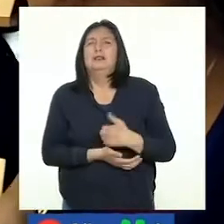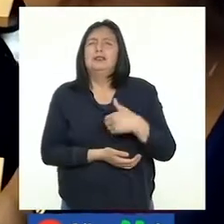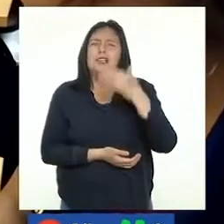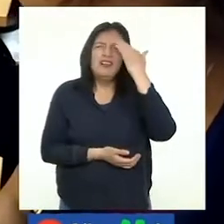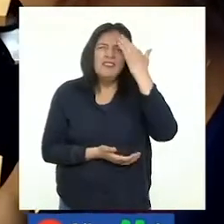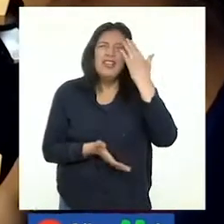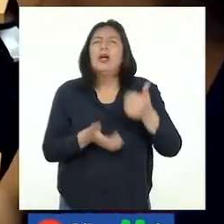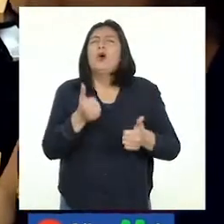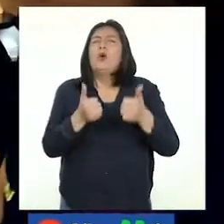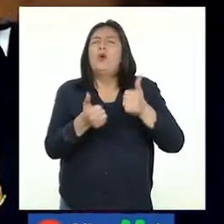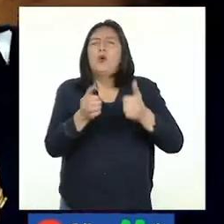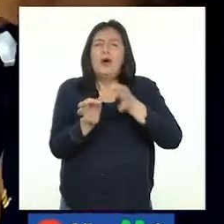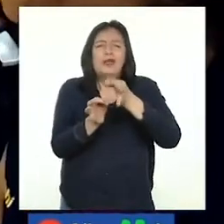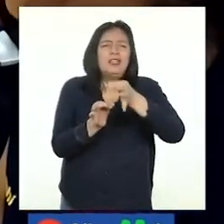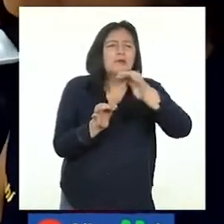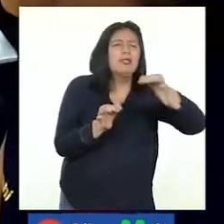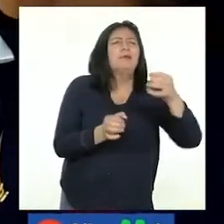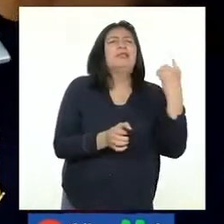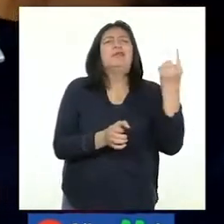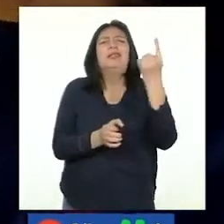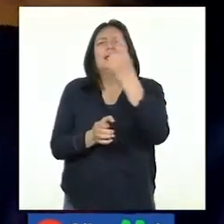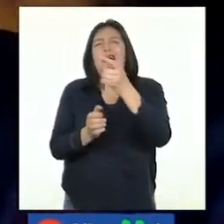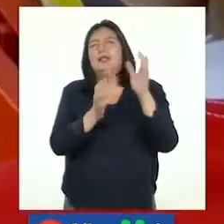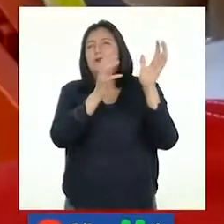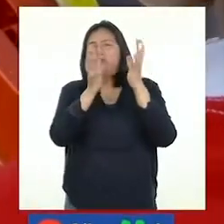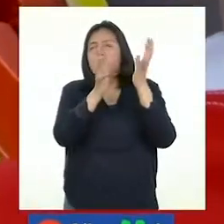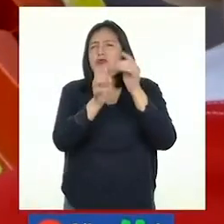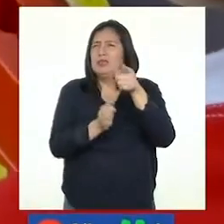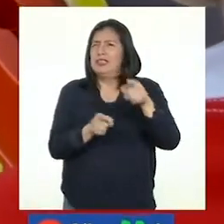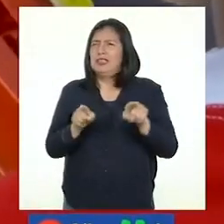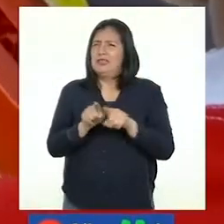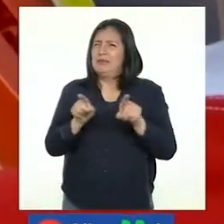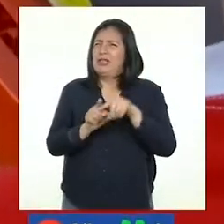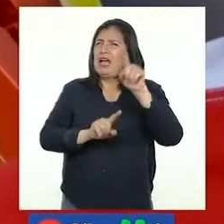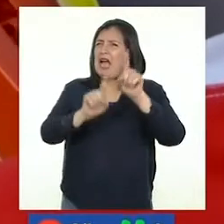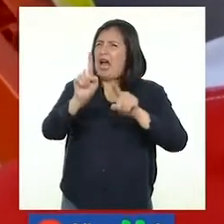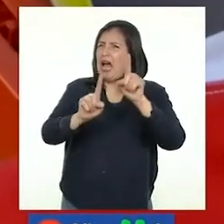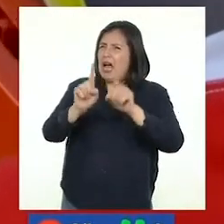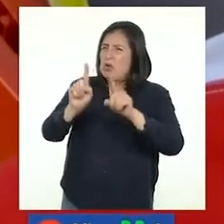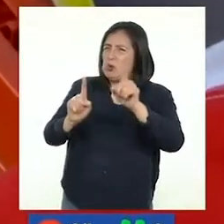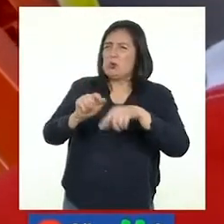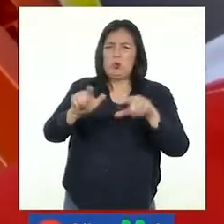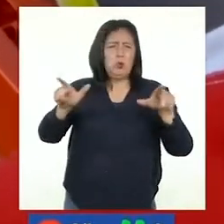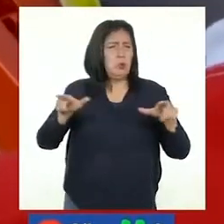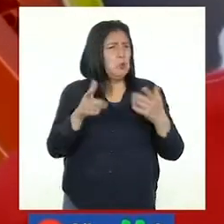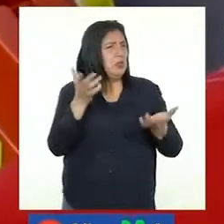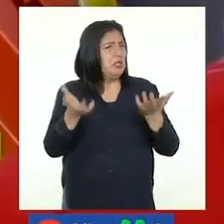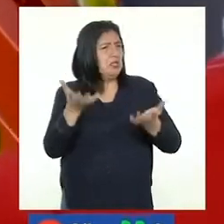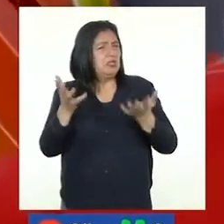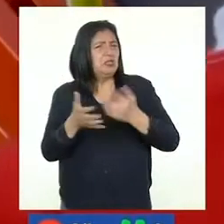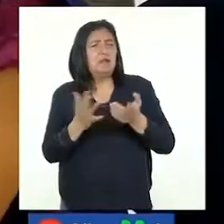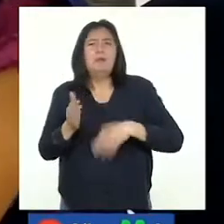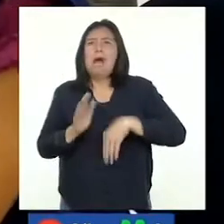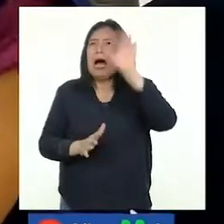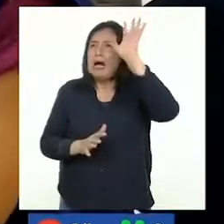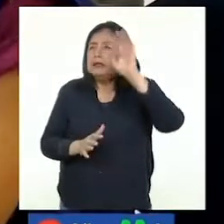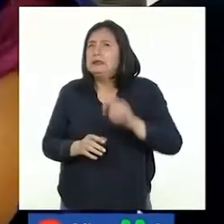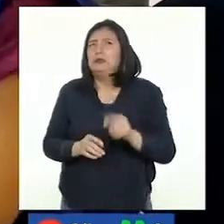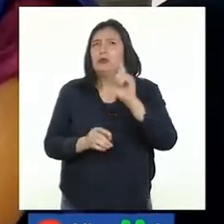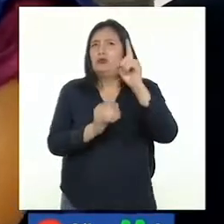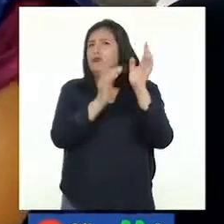a qué departamento pertenece cada clima. Inclusive algunos departamentos pueden presentar más de un